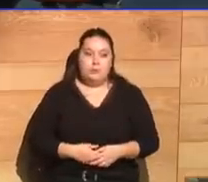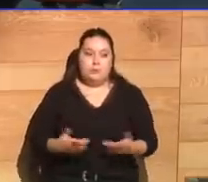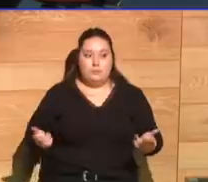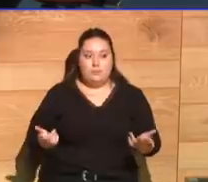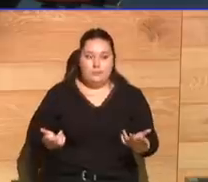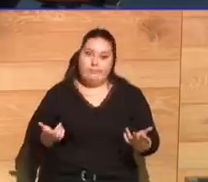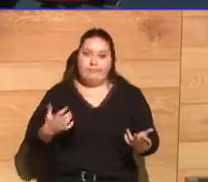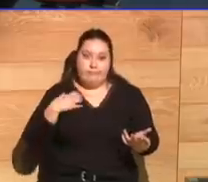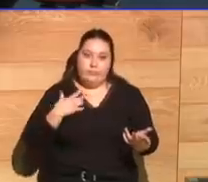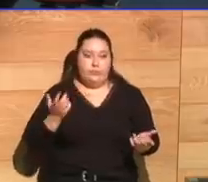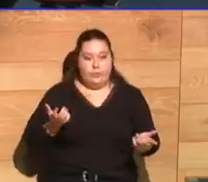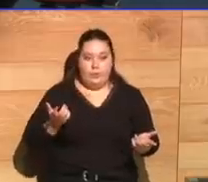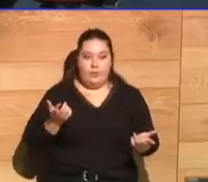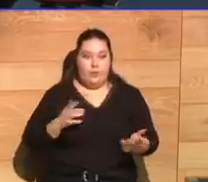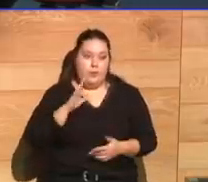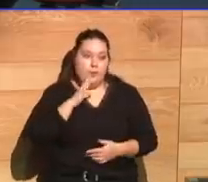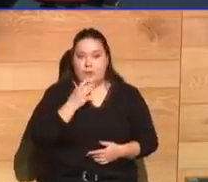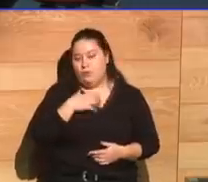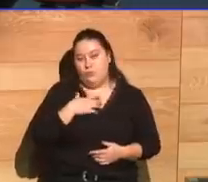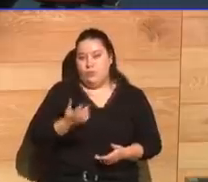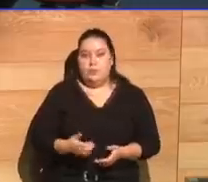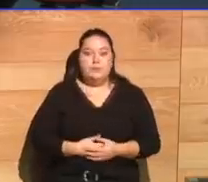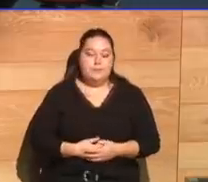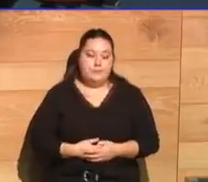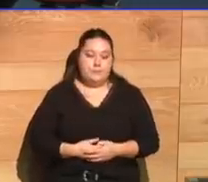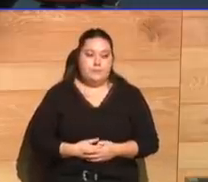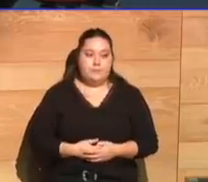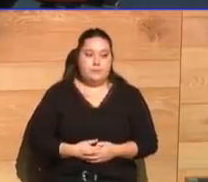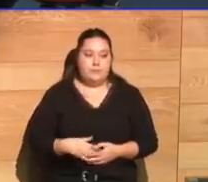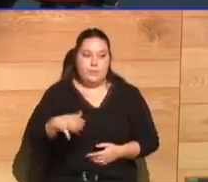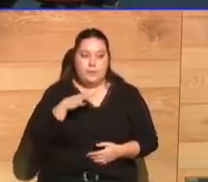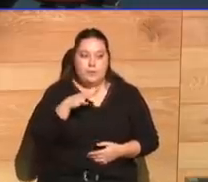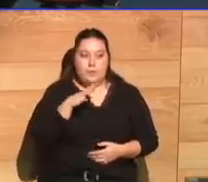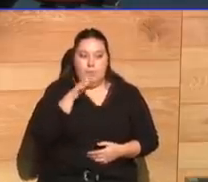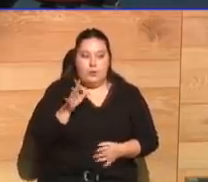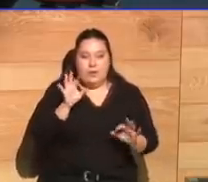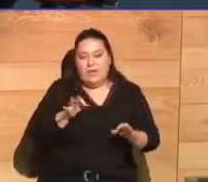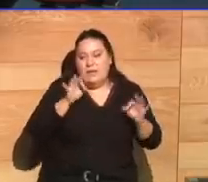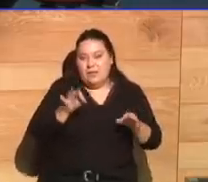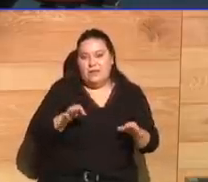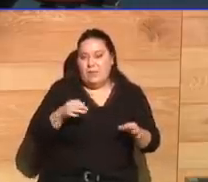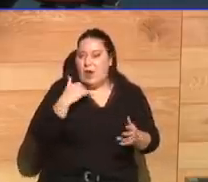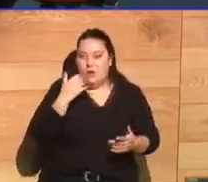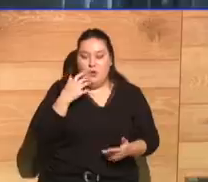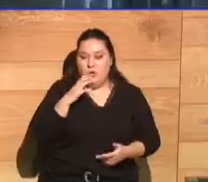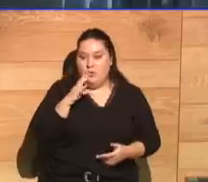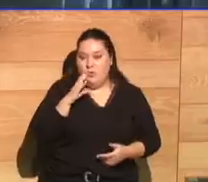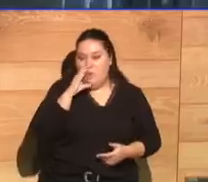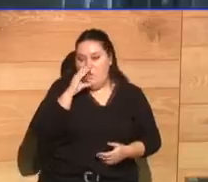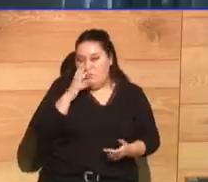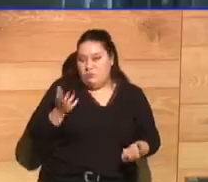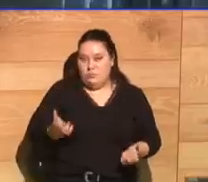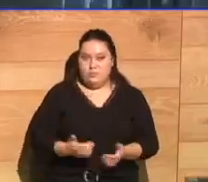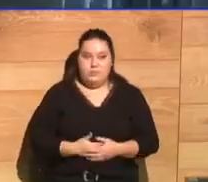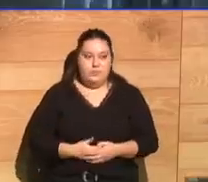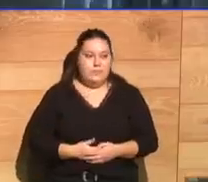hay guardería. Colutorio. Estaba ya con el colutorio. Pues, claro. Pero tienes gag. Es que no, es que ¿por qué tiene que llevarlo siempre a...? Lo tiene que llevar a la guardería.